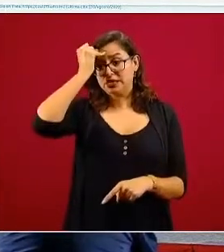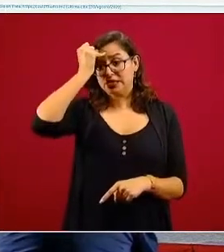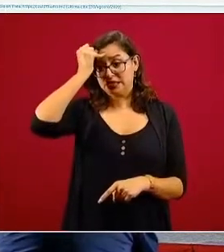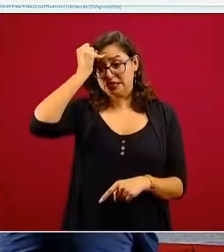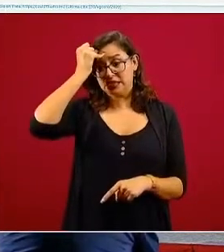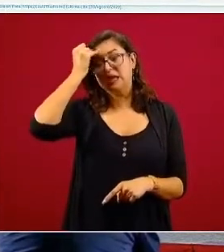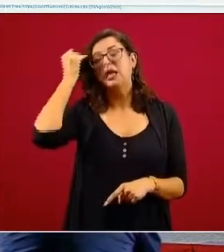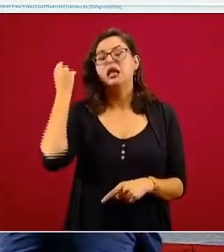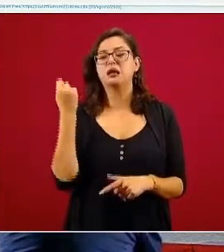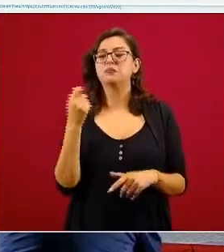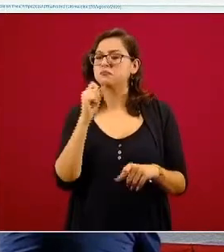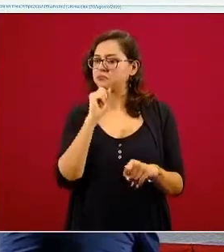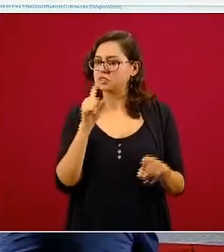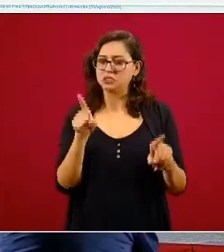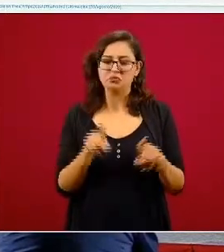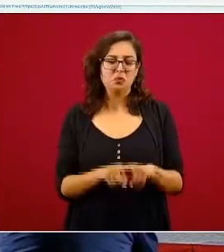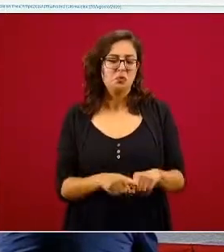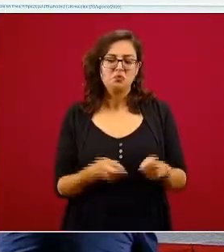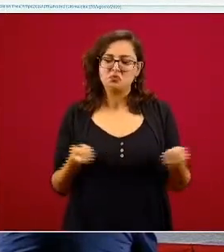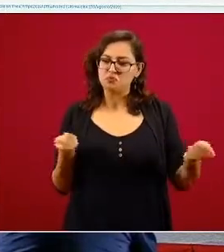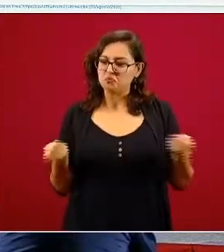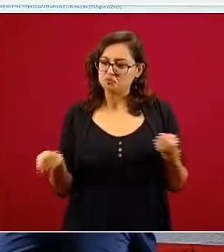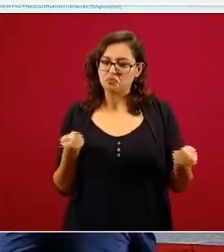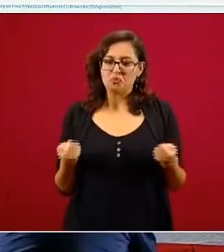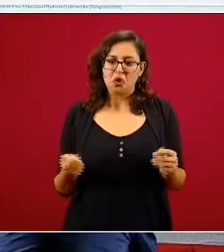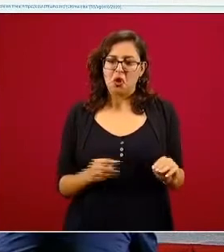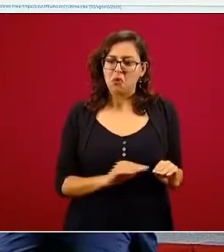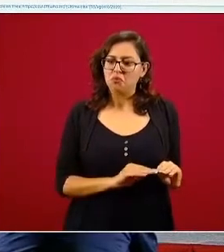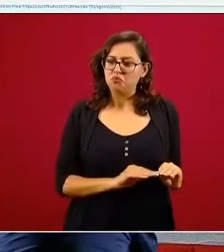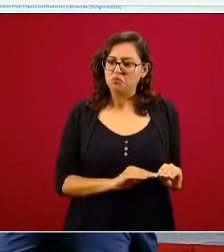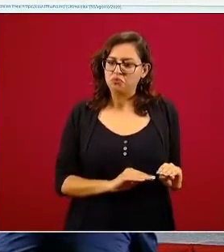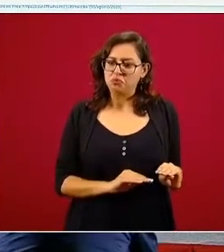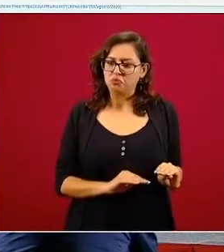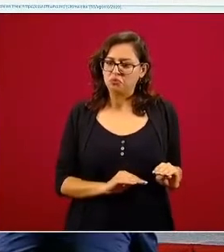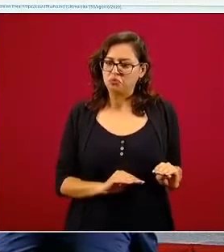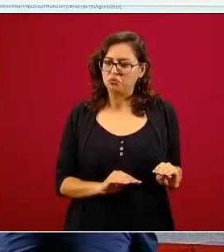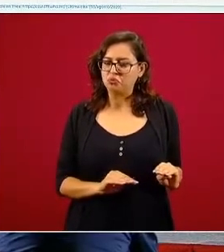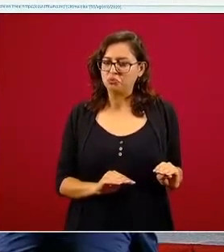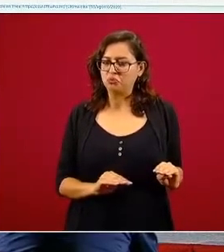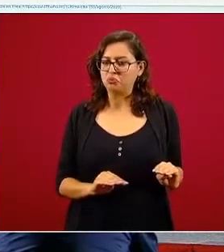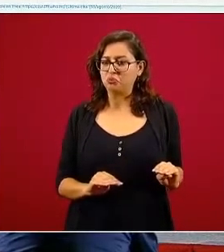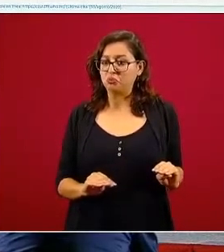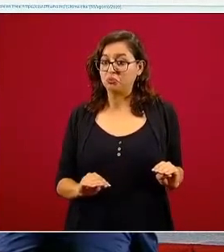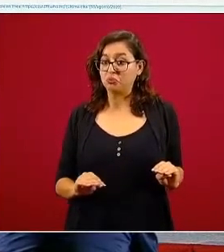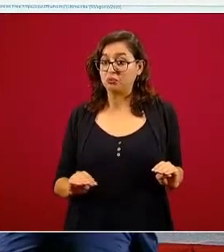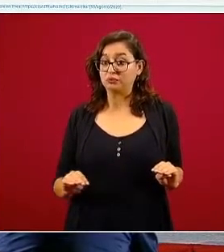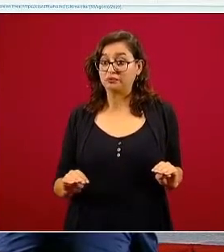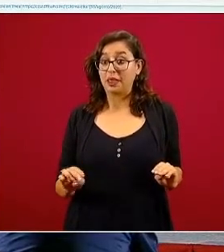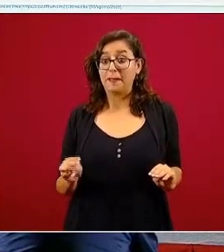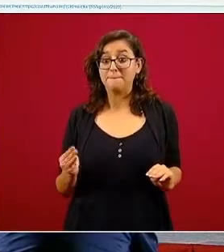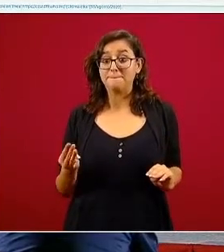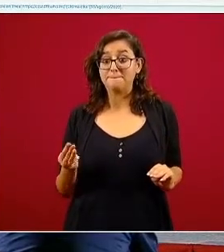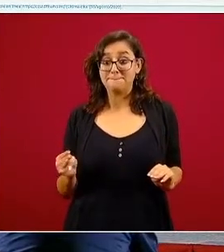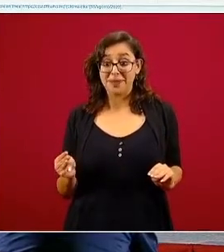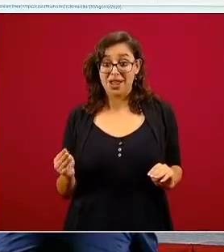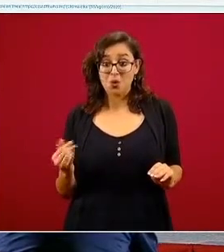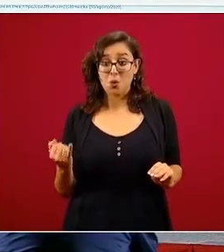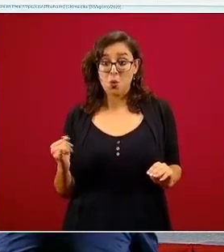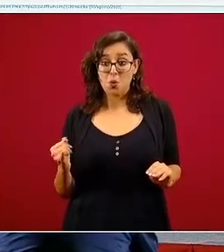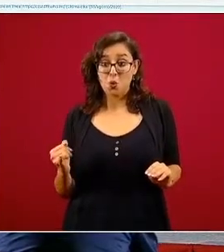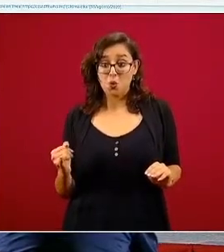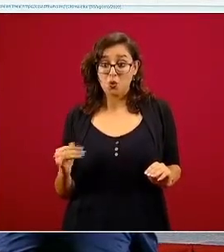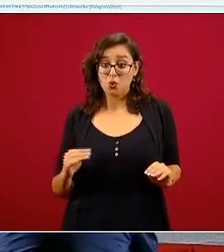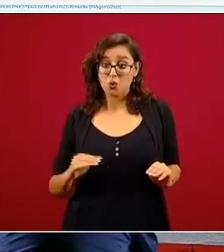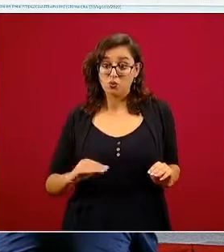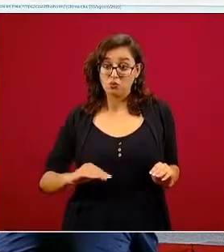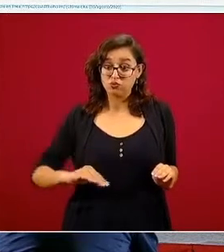alguna manera muy basal en su epidemia, prácticamente hasta inicios de mayo, pero ya para las primeras semanas de junio, India